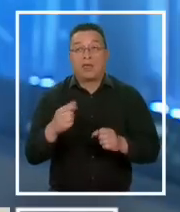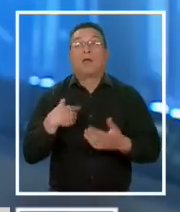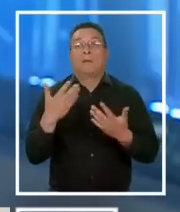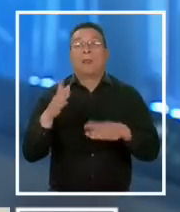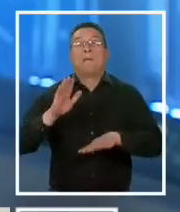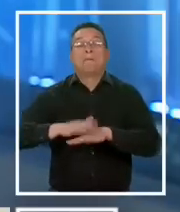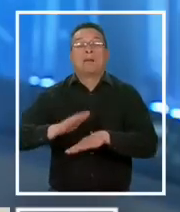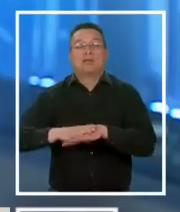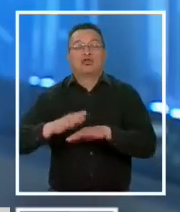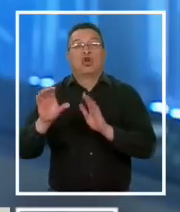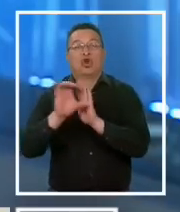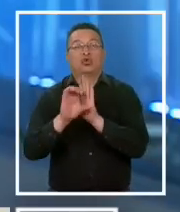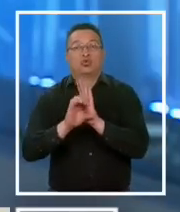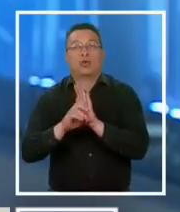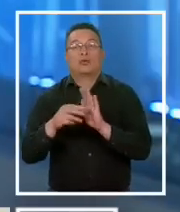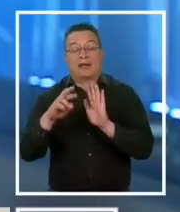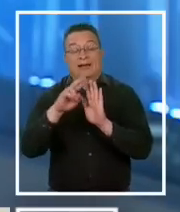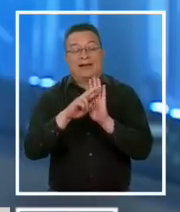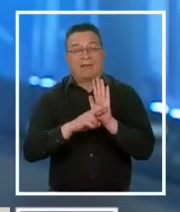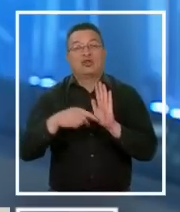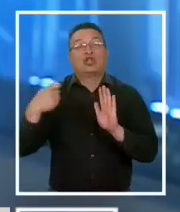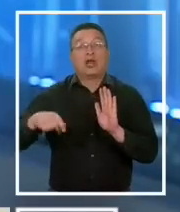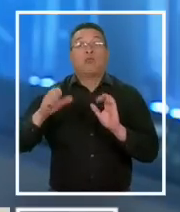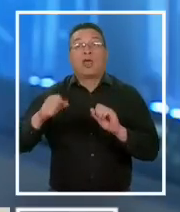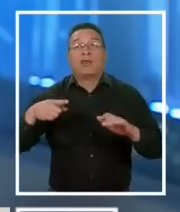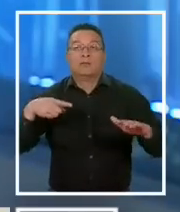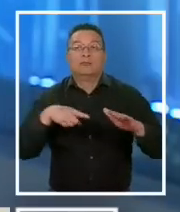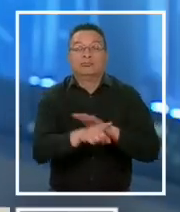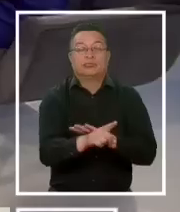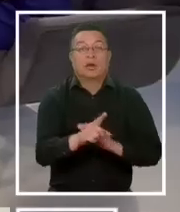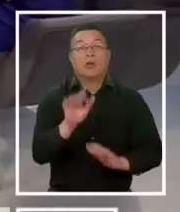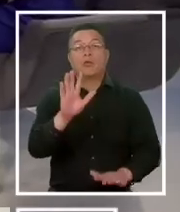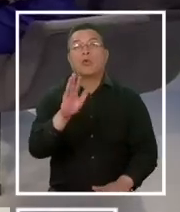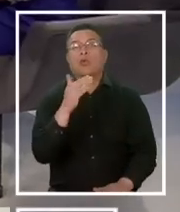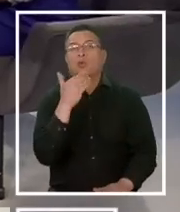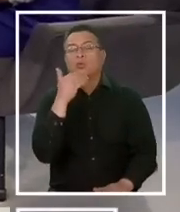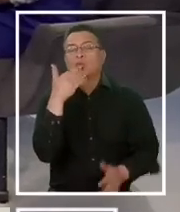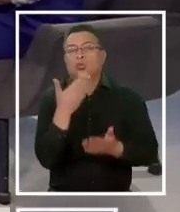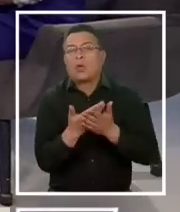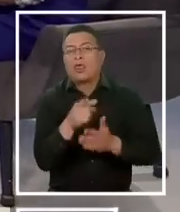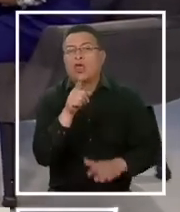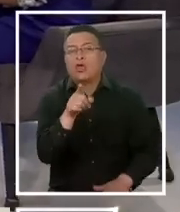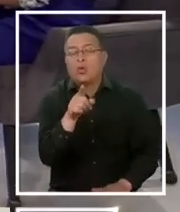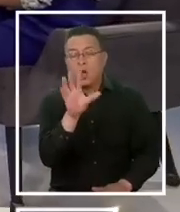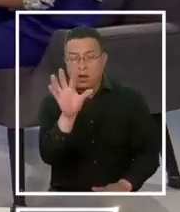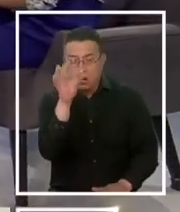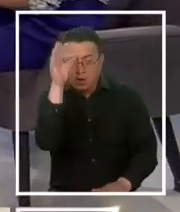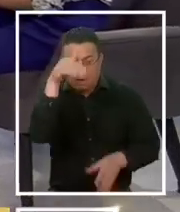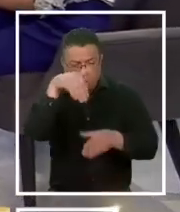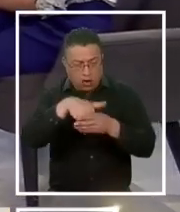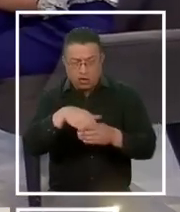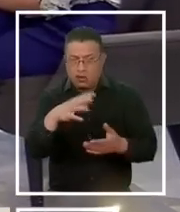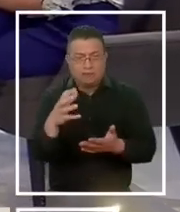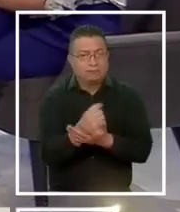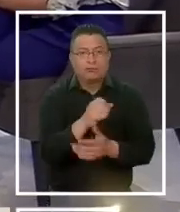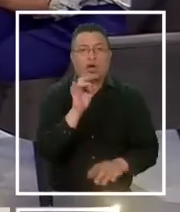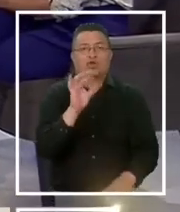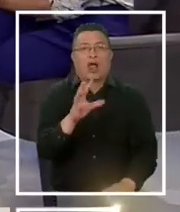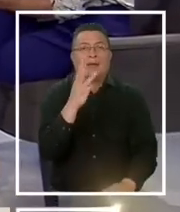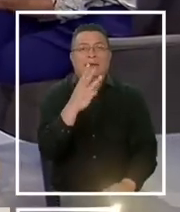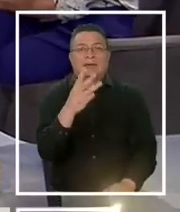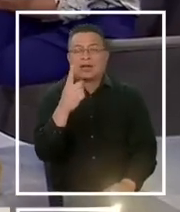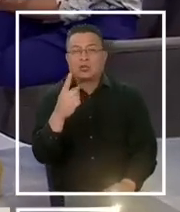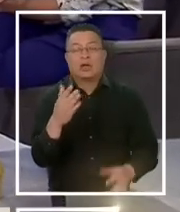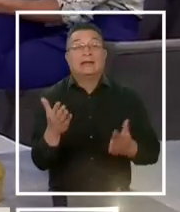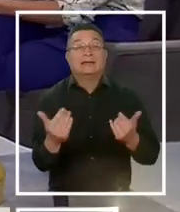obtenido los permisos constitucionales que establece el reglamento del senado y cuando se dio cuenta cuando supo que los votos no alcanzaban que llegaban solo a 31